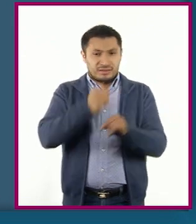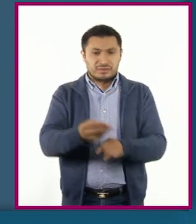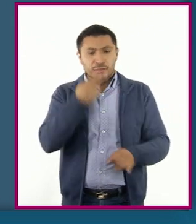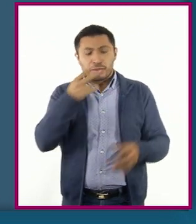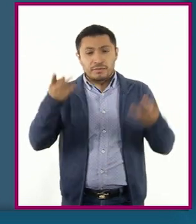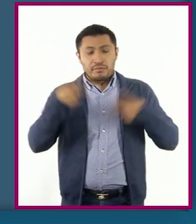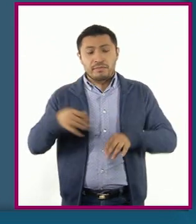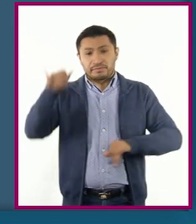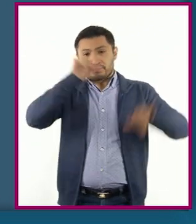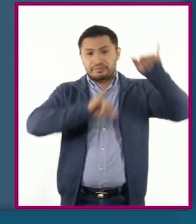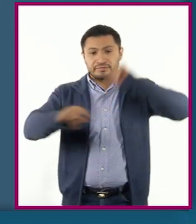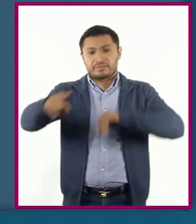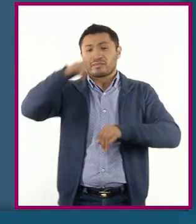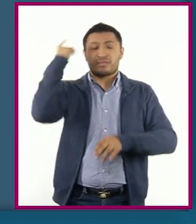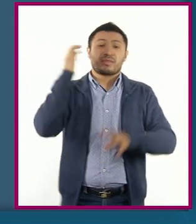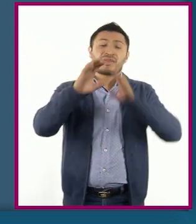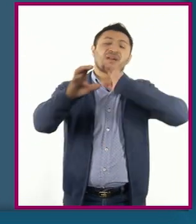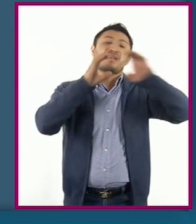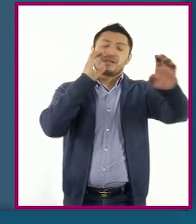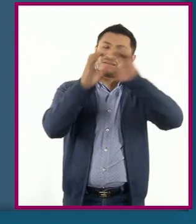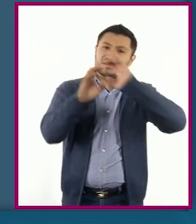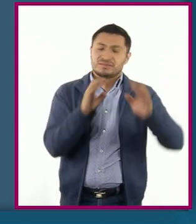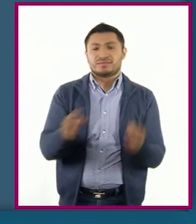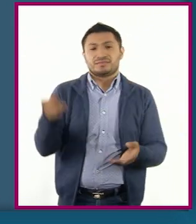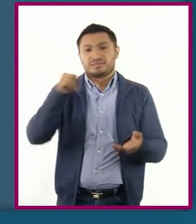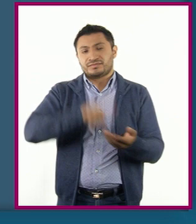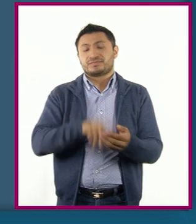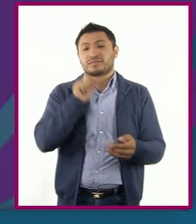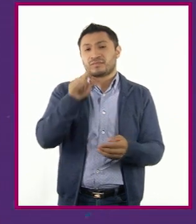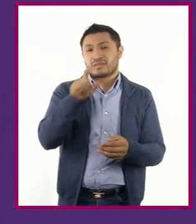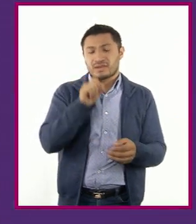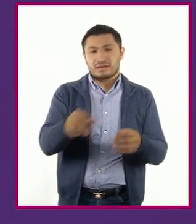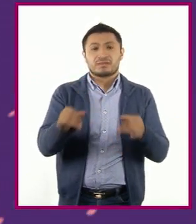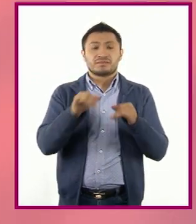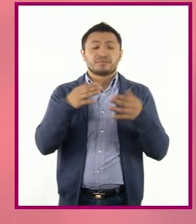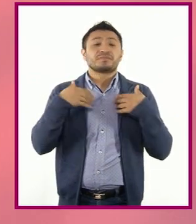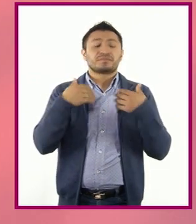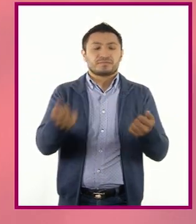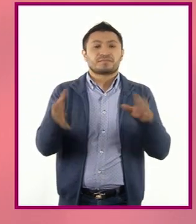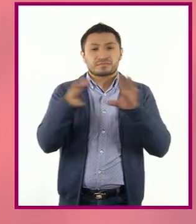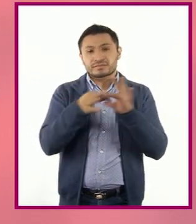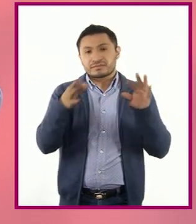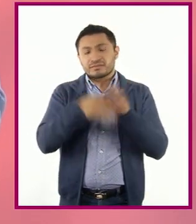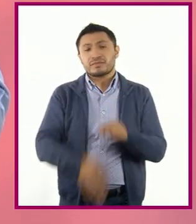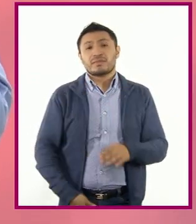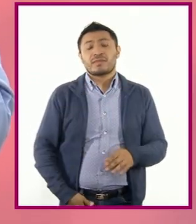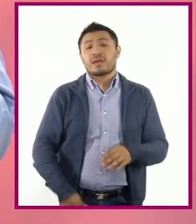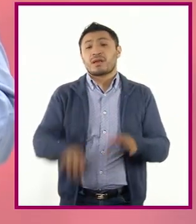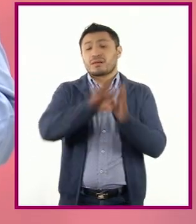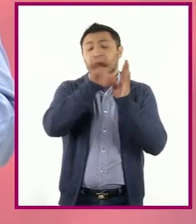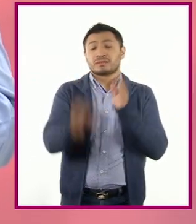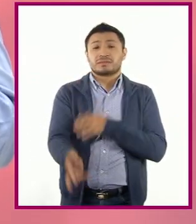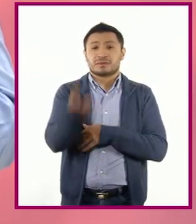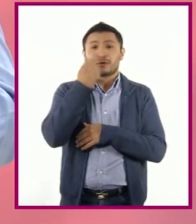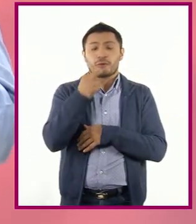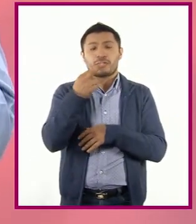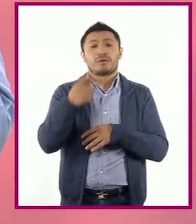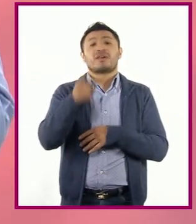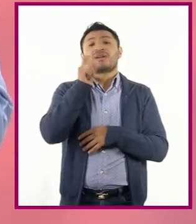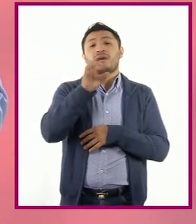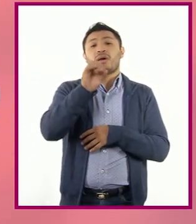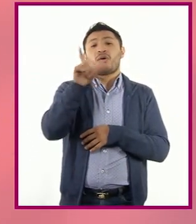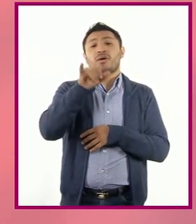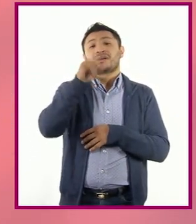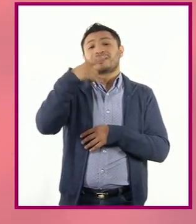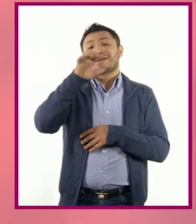los químicos para facilitar la comunicación a partir de una misma interpretación. Por ejemplo, el rojo representa al oxígeno y